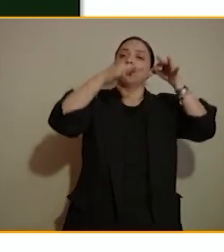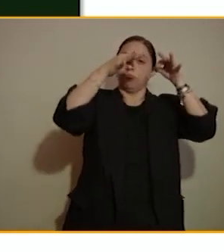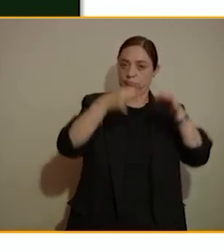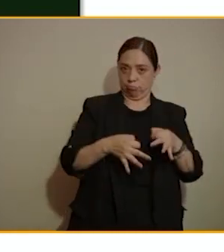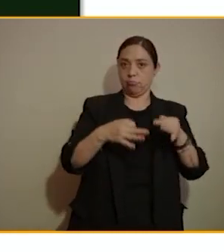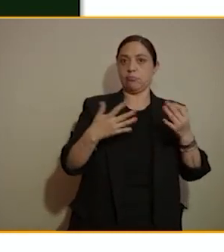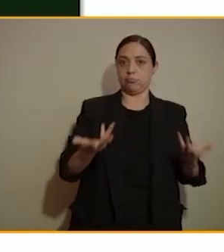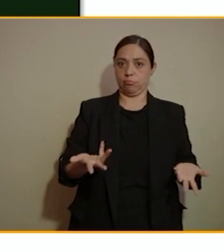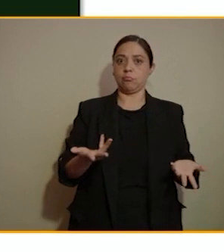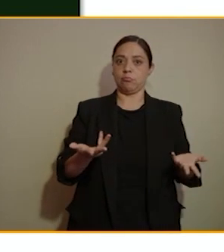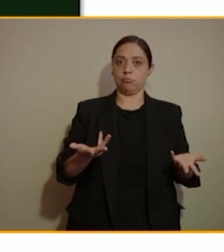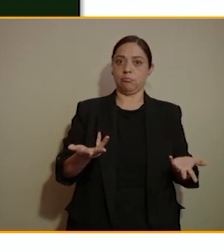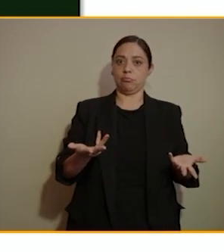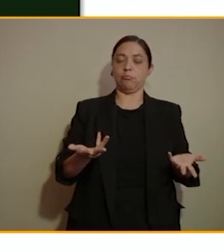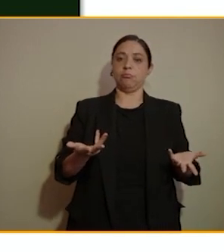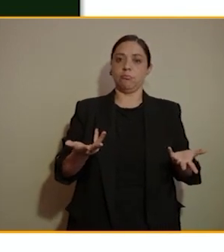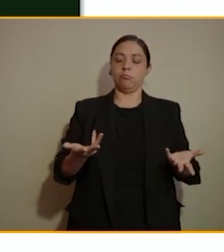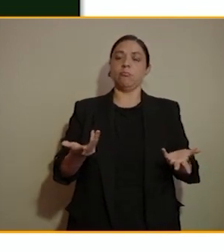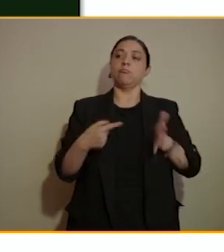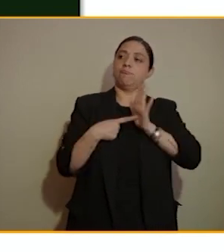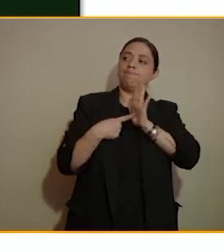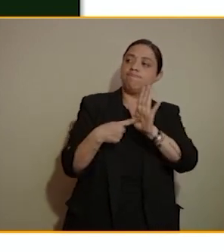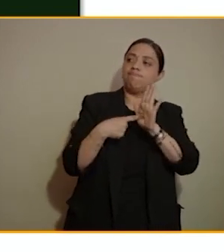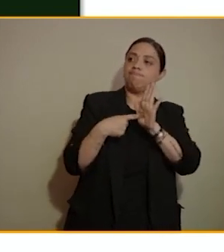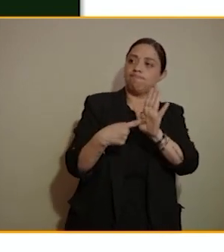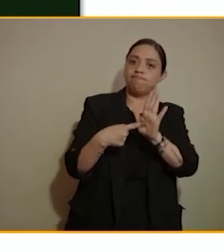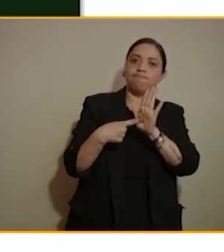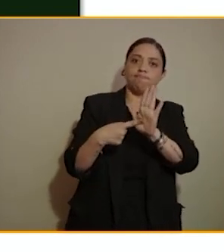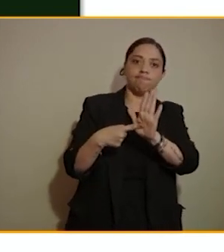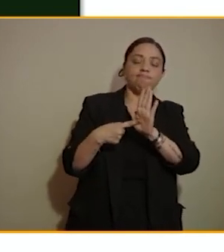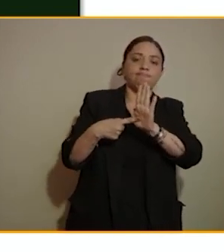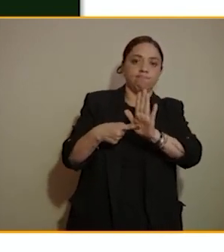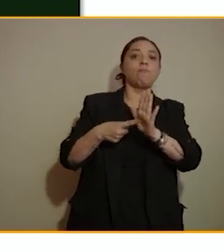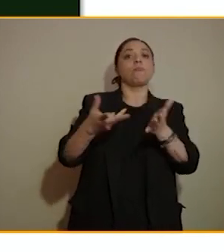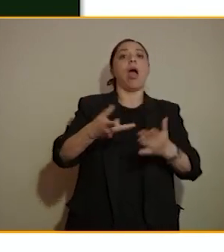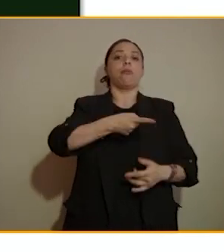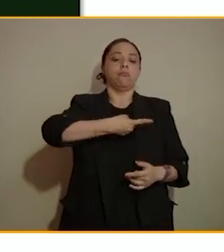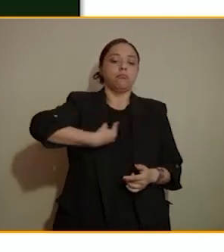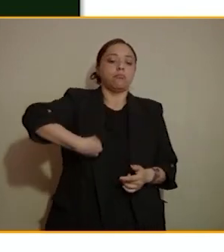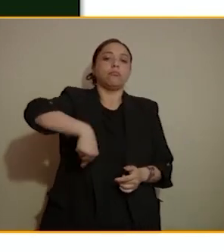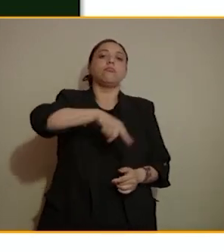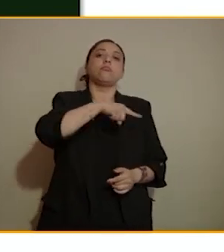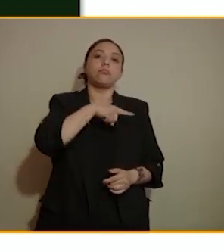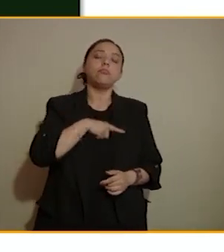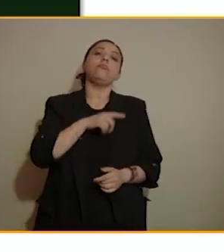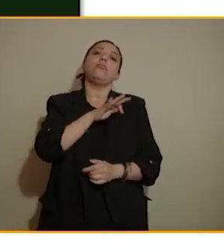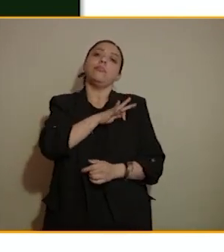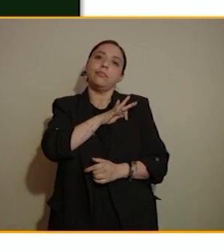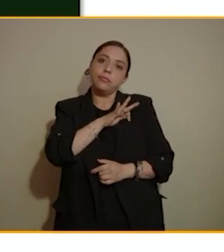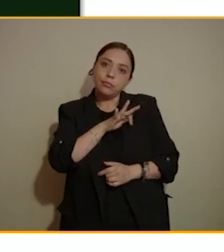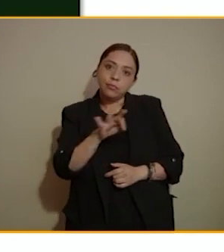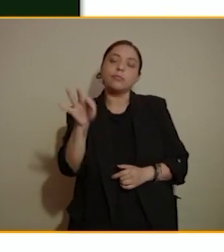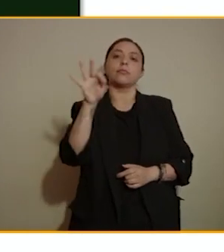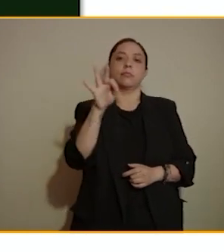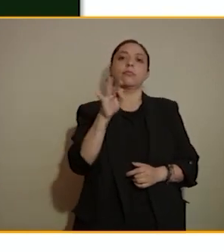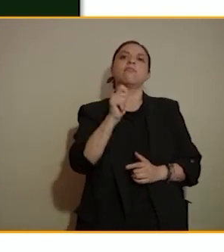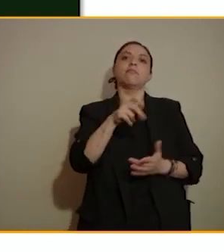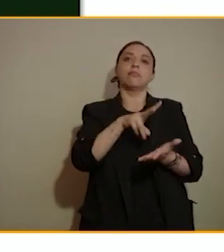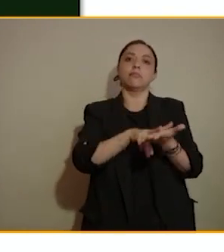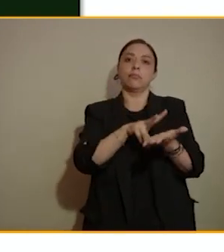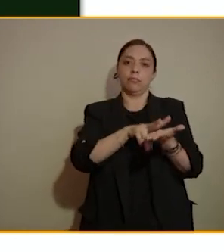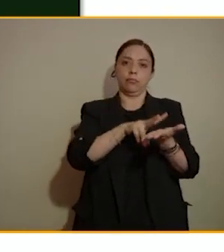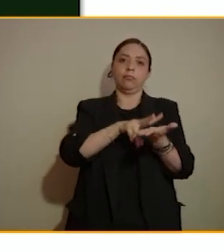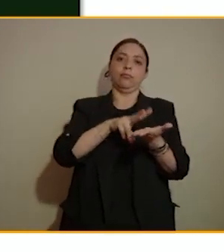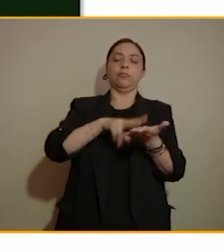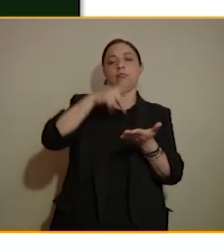Y así, con esta atracción involuntaria, nosotros podemos formar a nuestras cadenas de valor para que vayan jalando